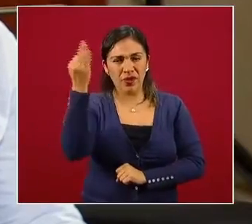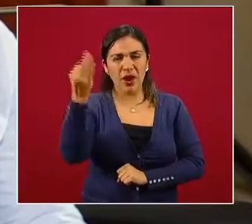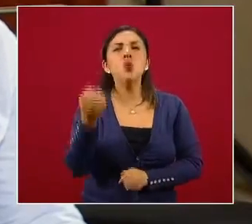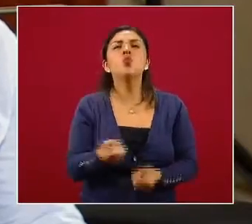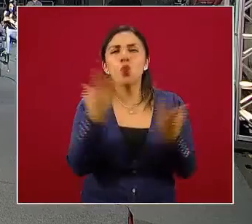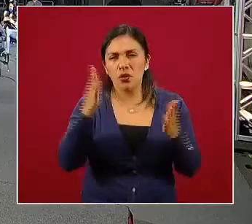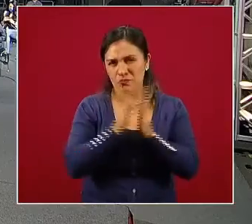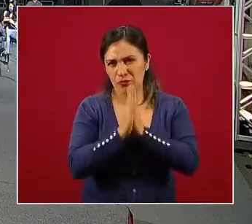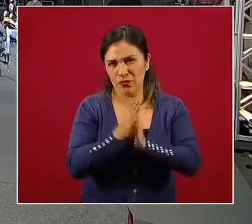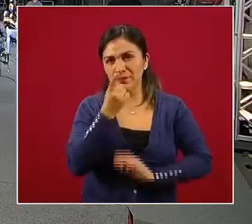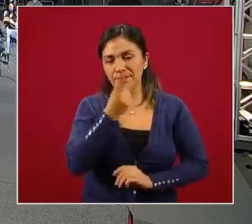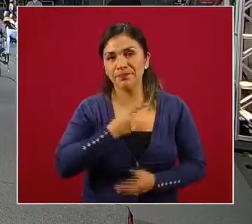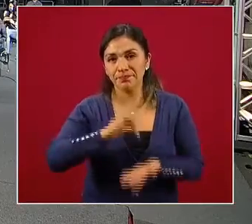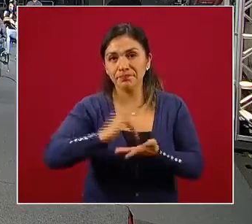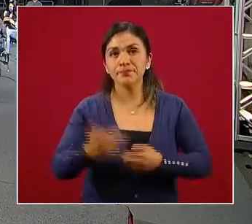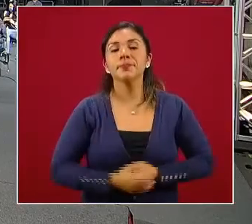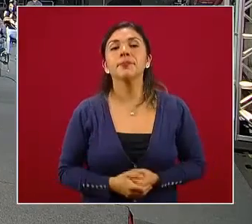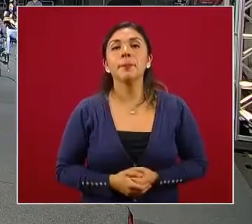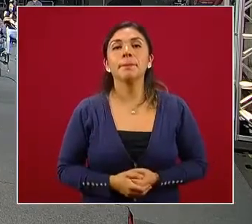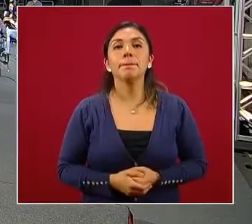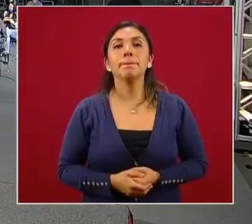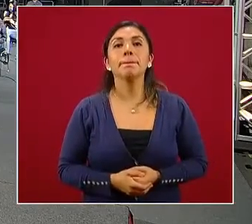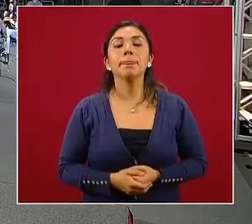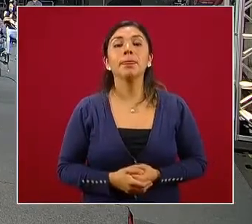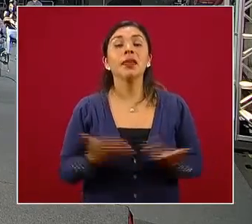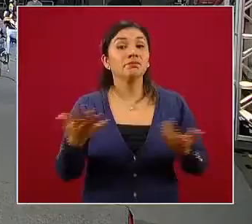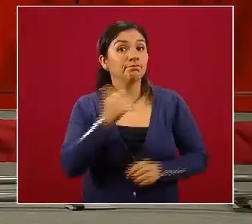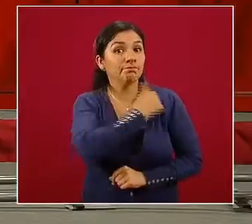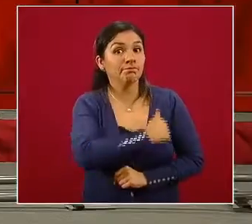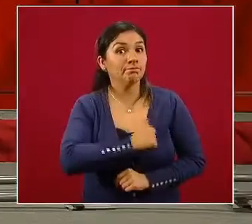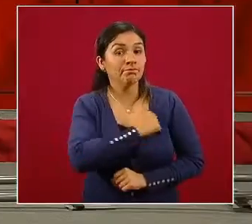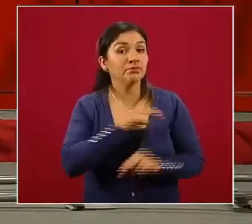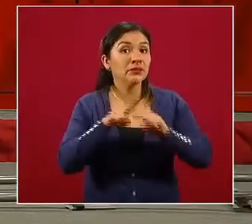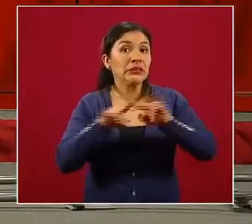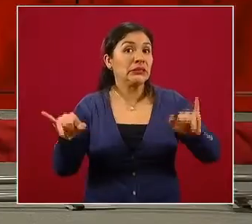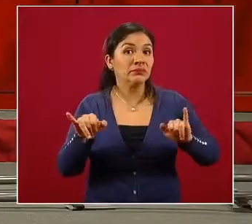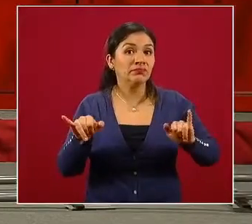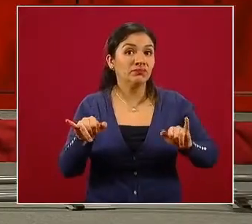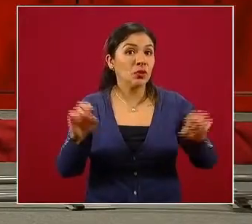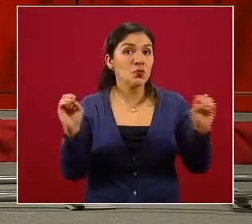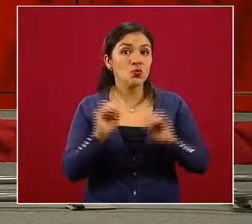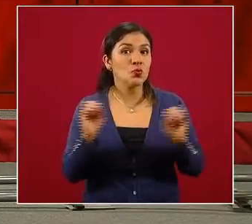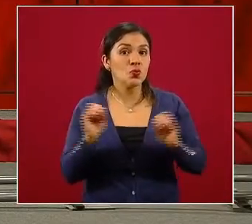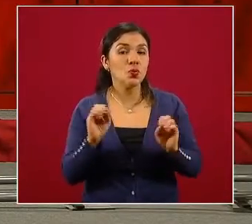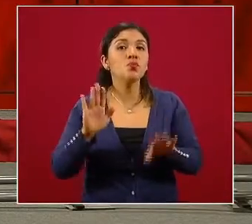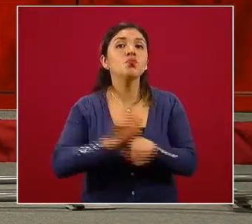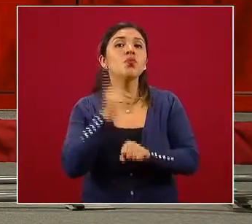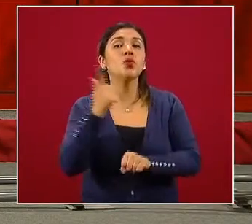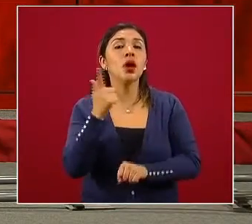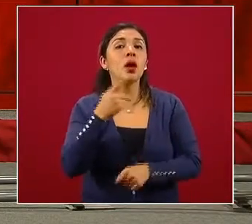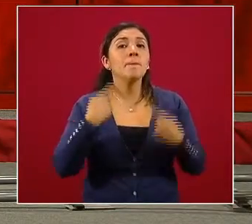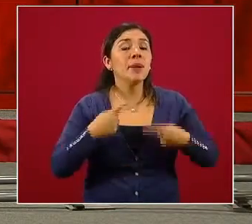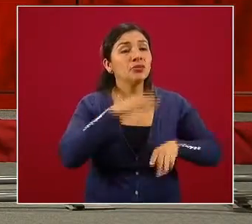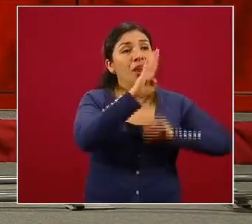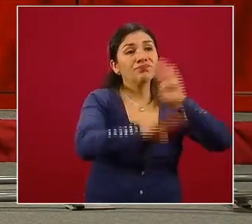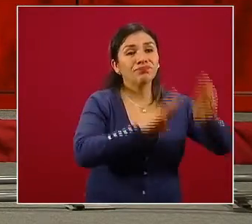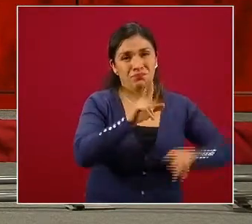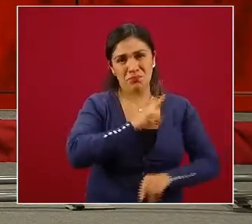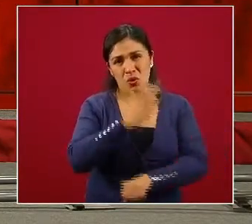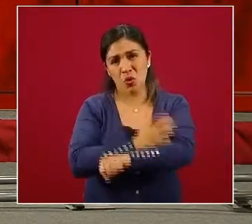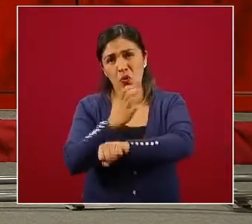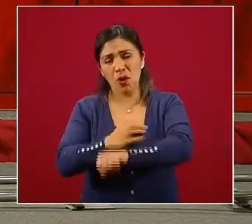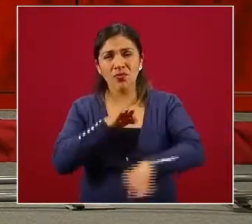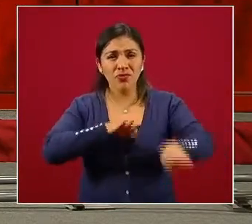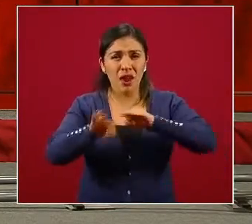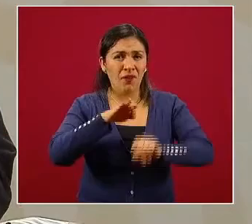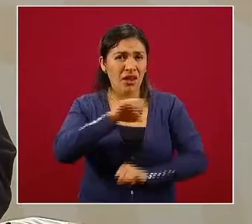amable, gracias. Cómo no, desafortunadamente ninguna, porque estos lamentables fallecimientos en nuestras compañeras y compañeros